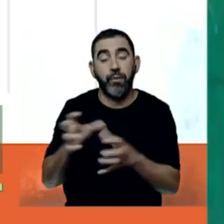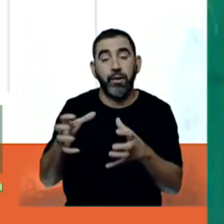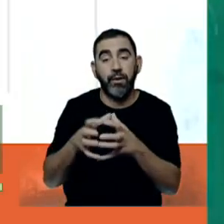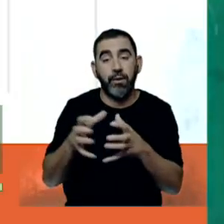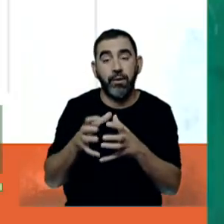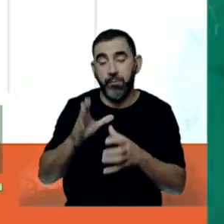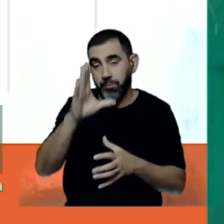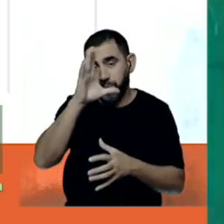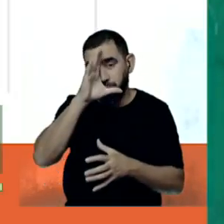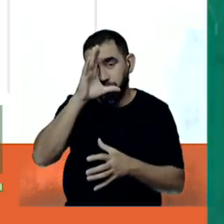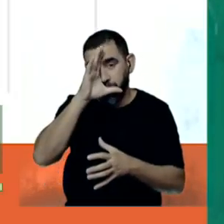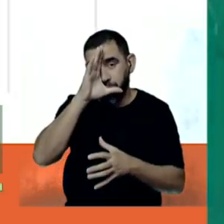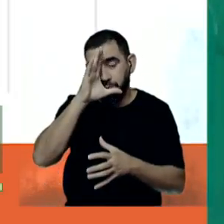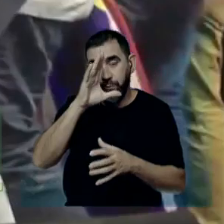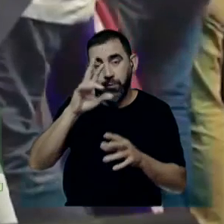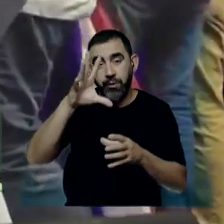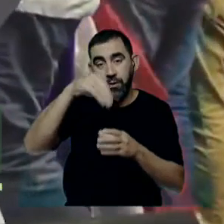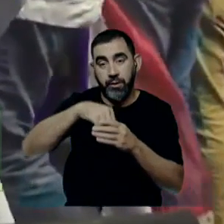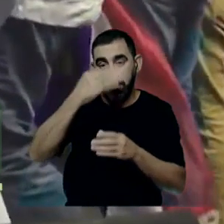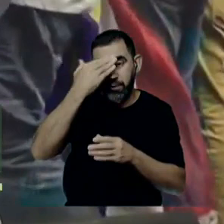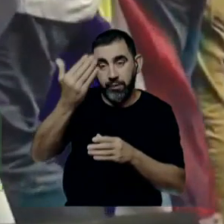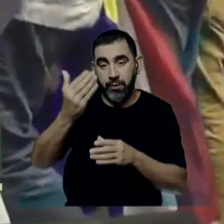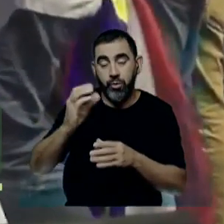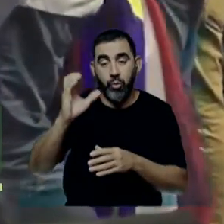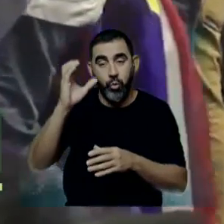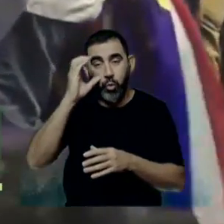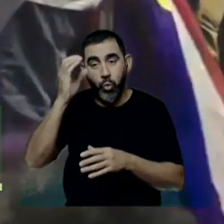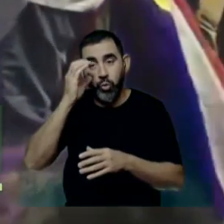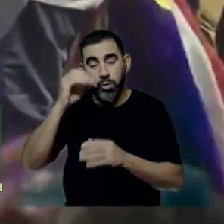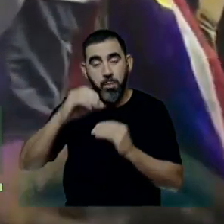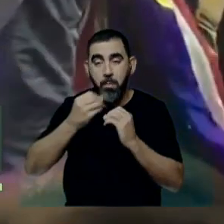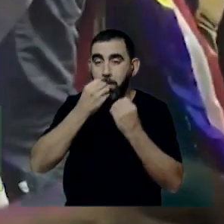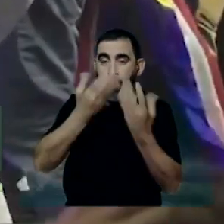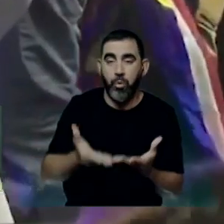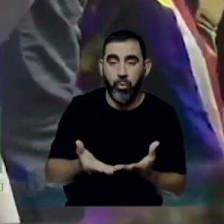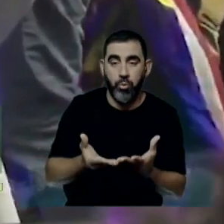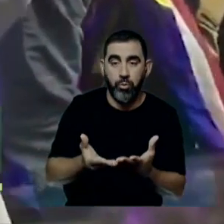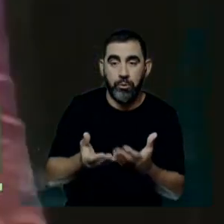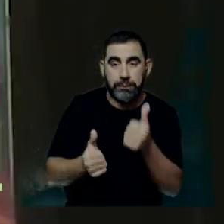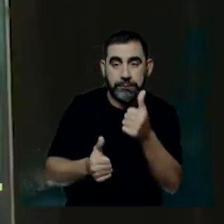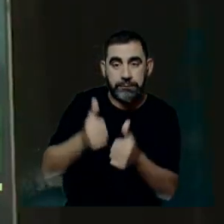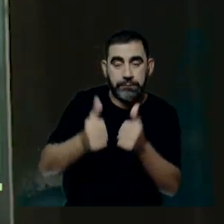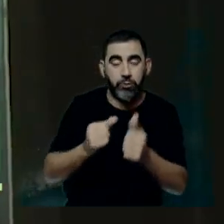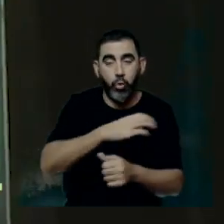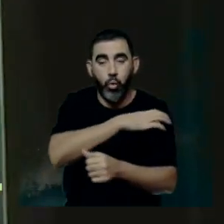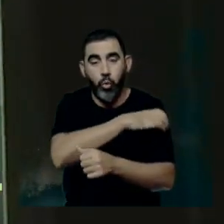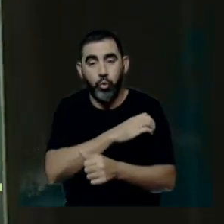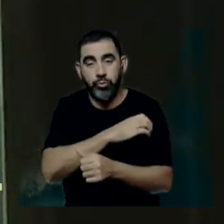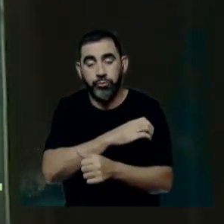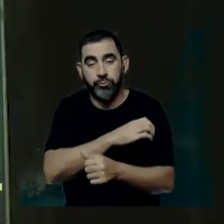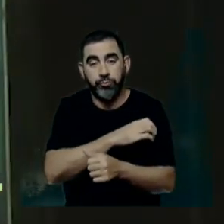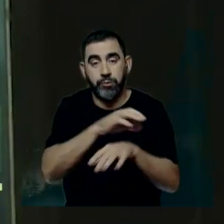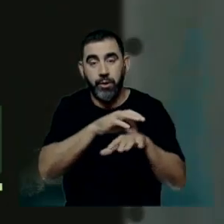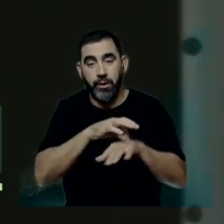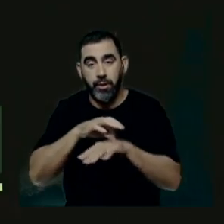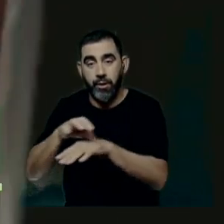consultores de febrero muestra novedades en la interna Frente Amplista. Carolina Cose crece y se acerca a las posiciones de Yamandú Orsi. En las guiadas se